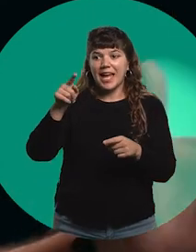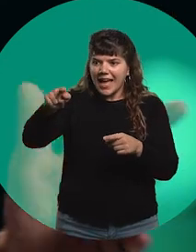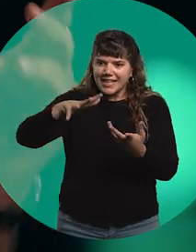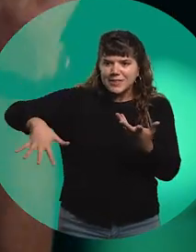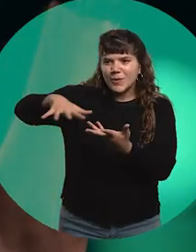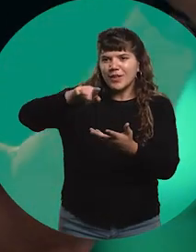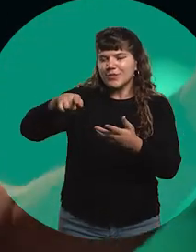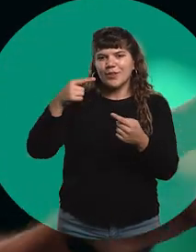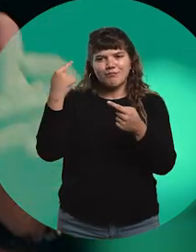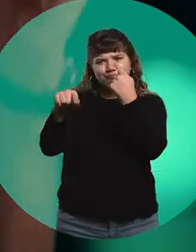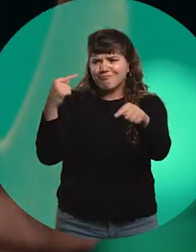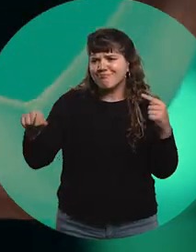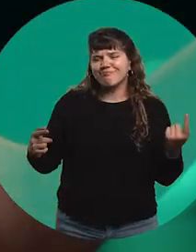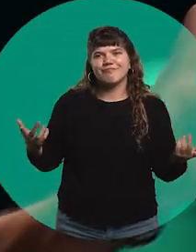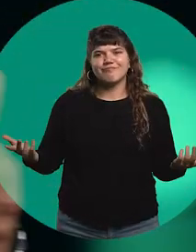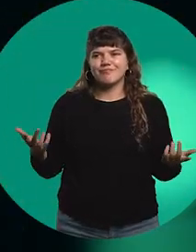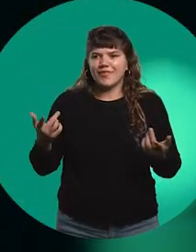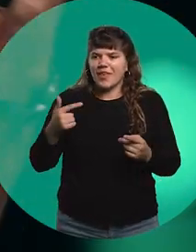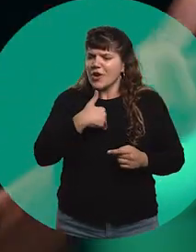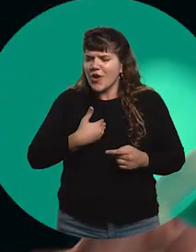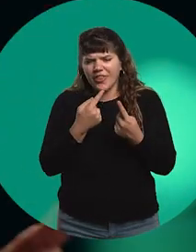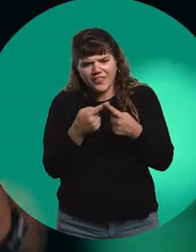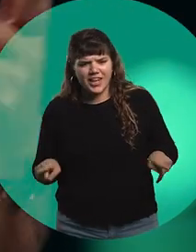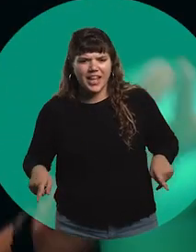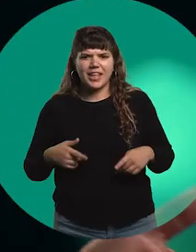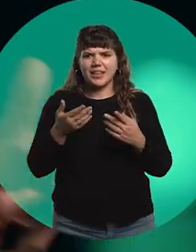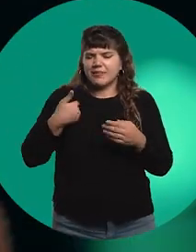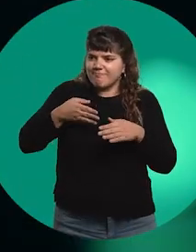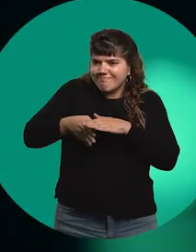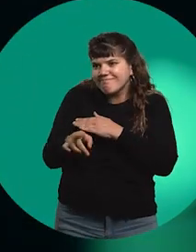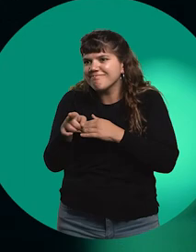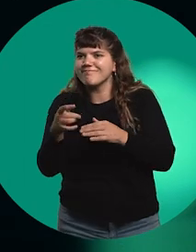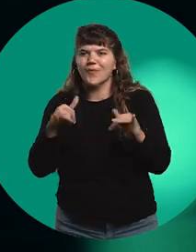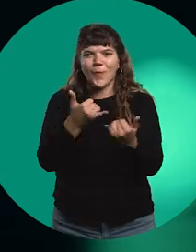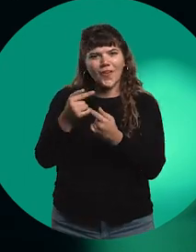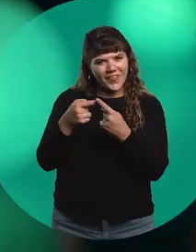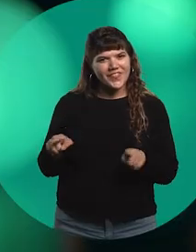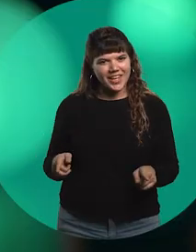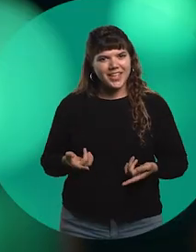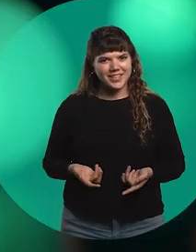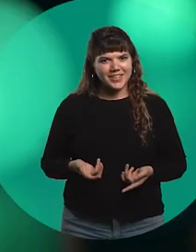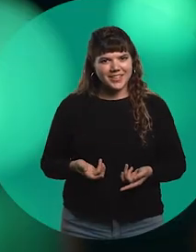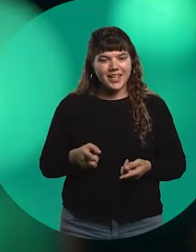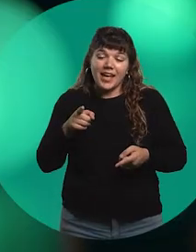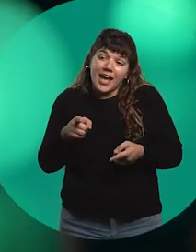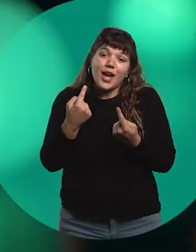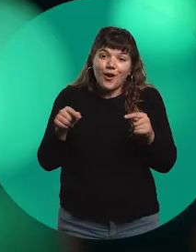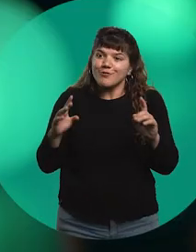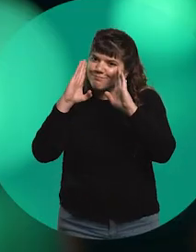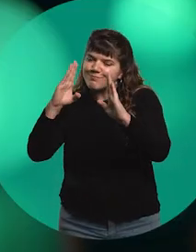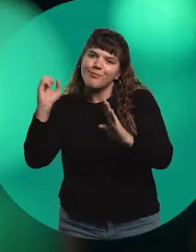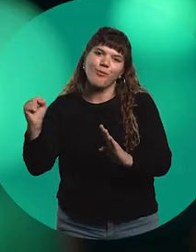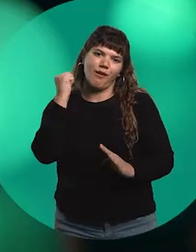y todo eso que pasa ahí es parte de otro rol, otra forma de meterse en juego. Y esas son las teclas que hay que tocar,